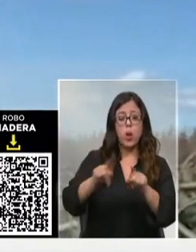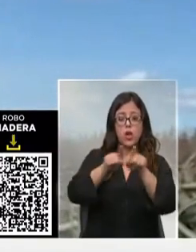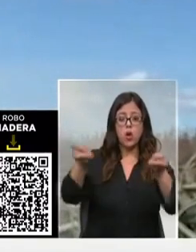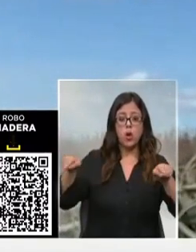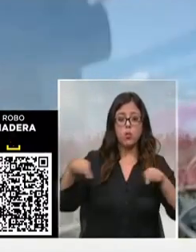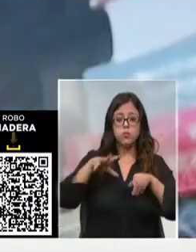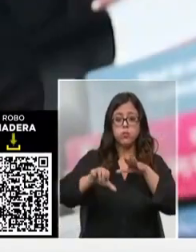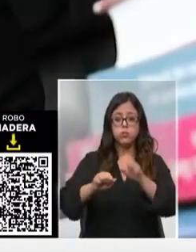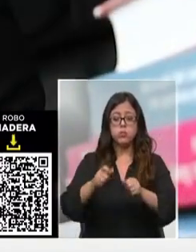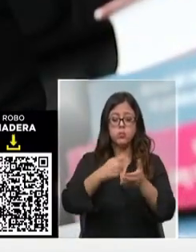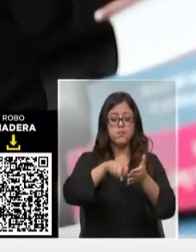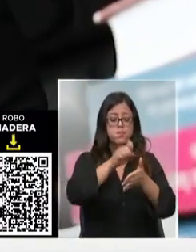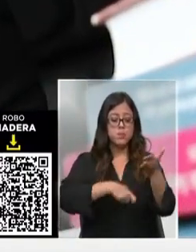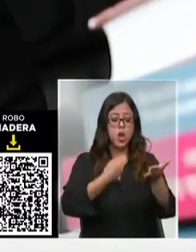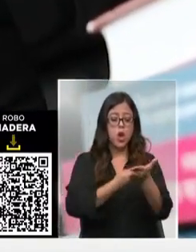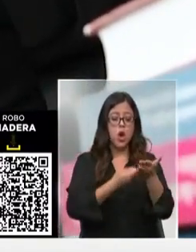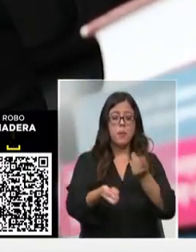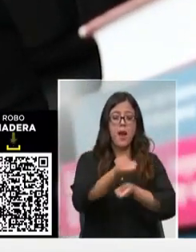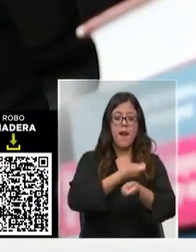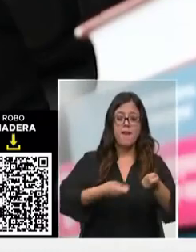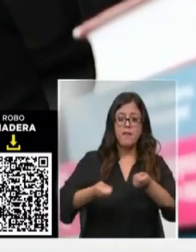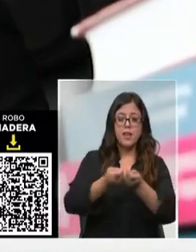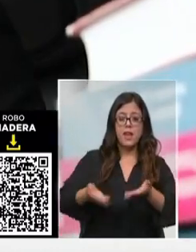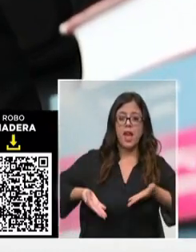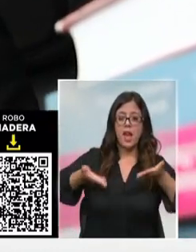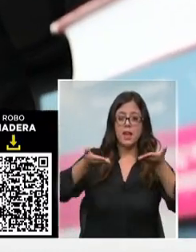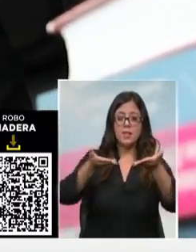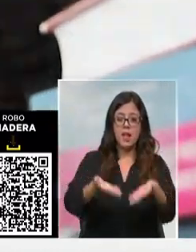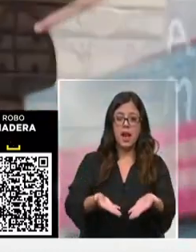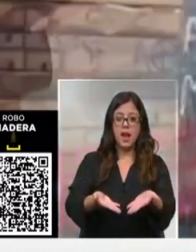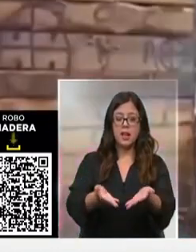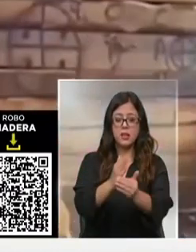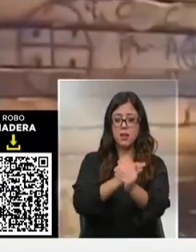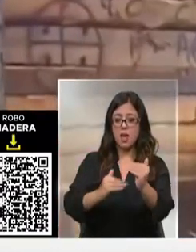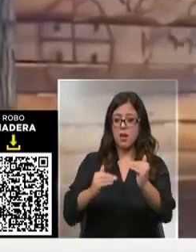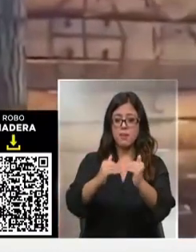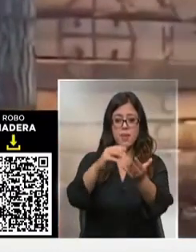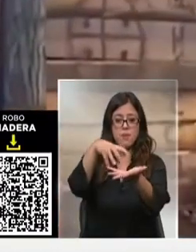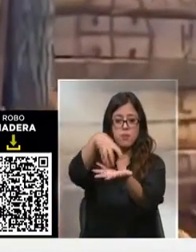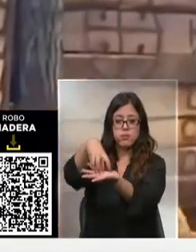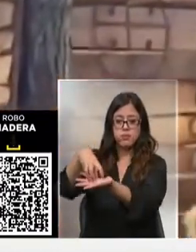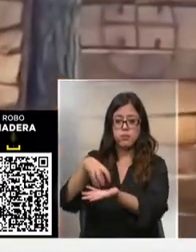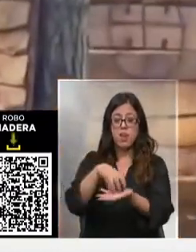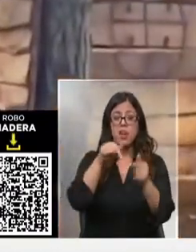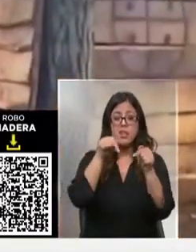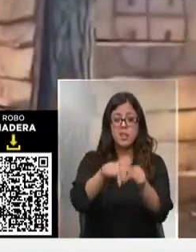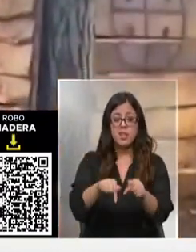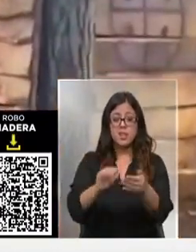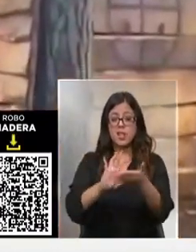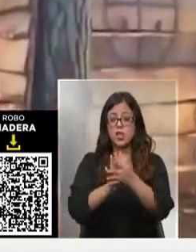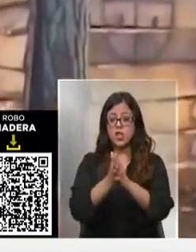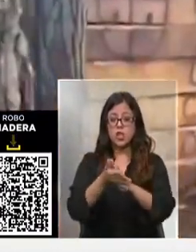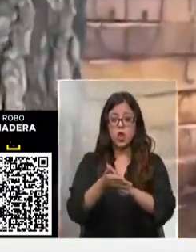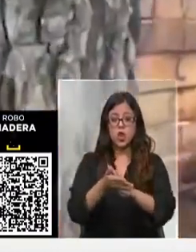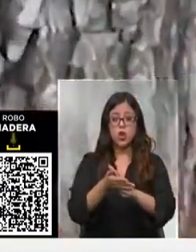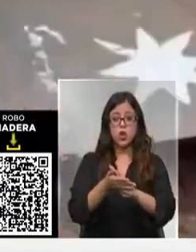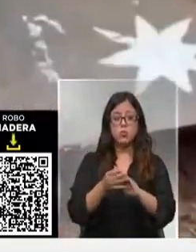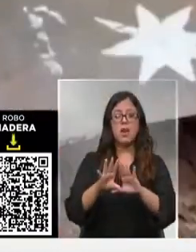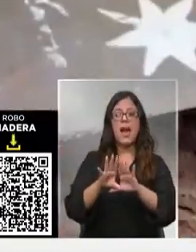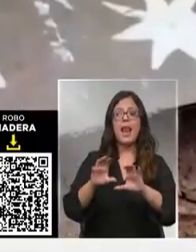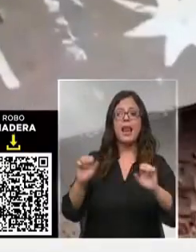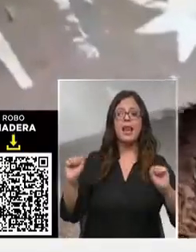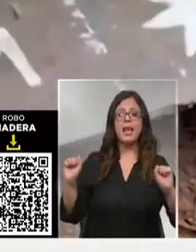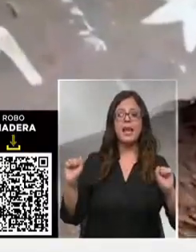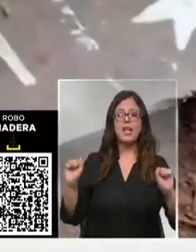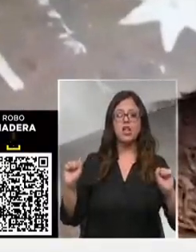firmaran contratos de compraventa cediendo esos mismos predios. Así, toda la operación quedaba blanqueada por